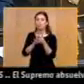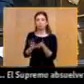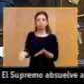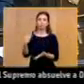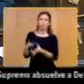los sacrificios.